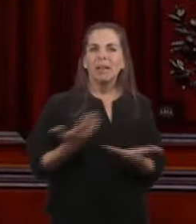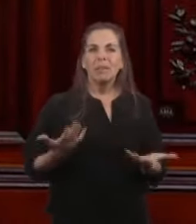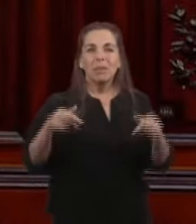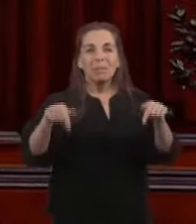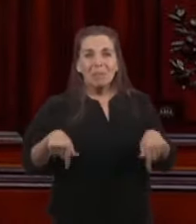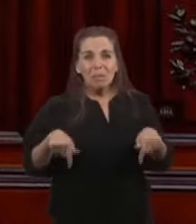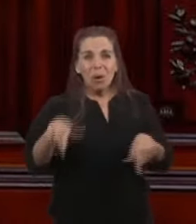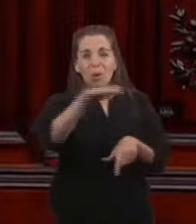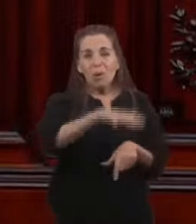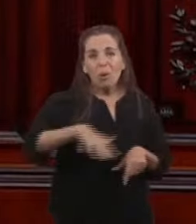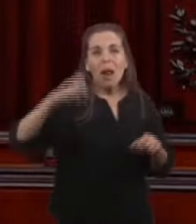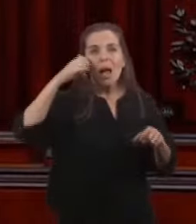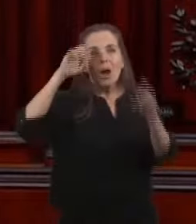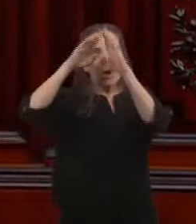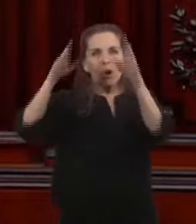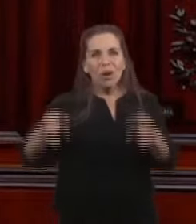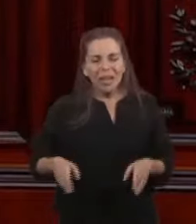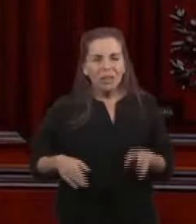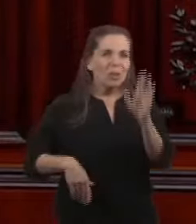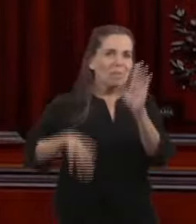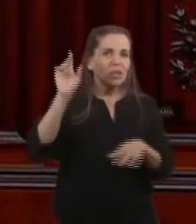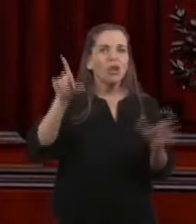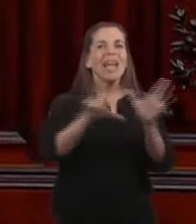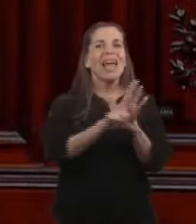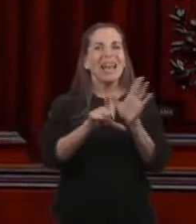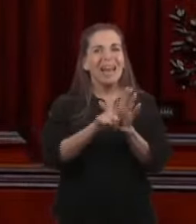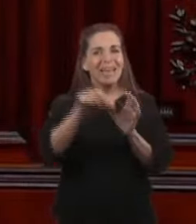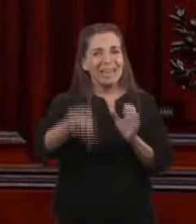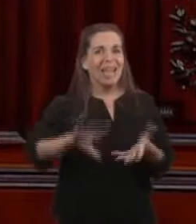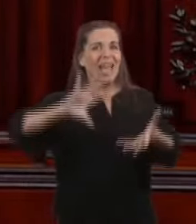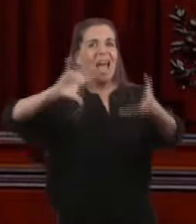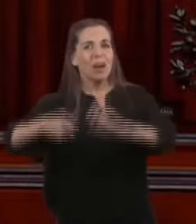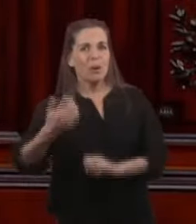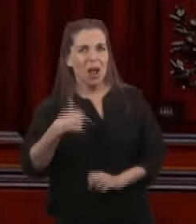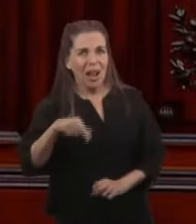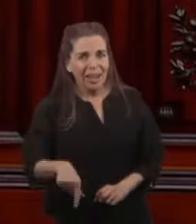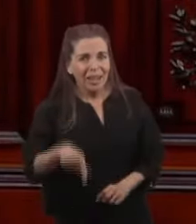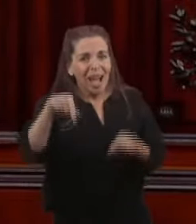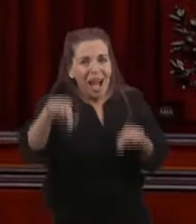salido la totalidad de las medidas populistas que han arruinado este país